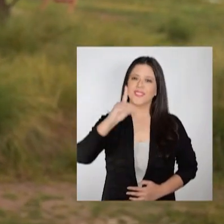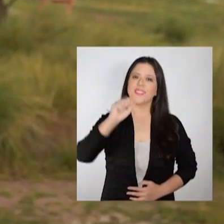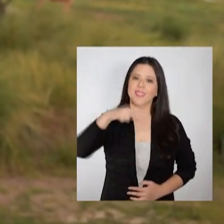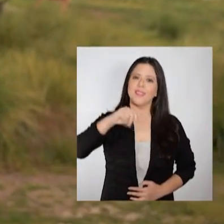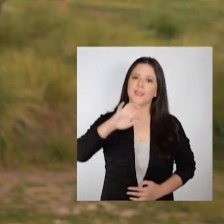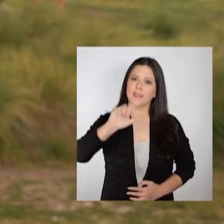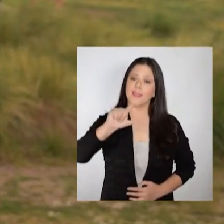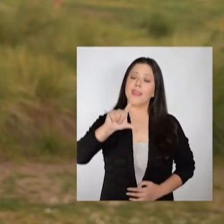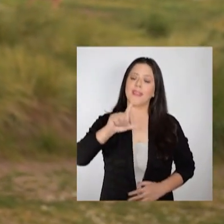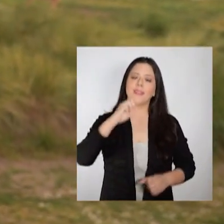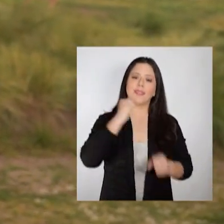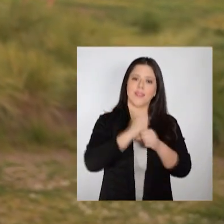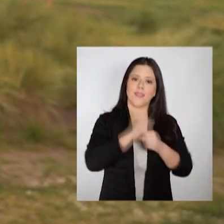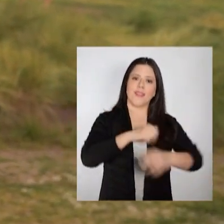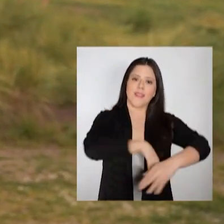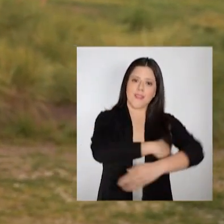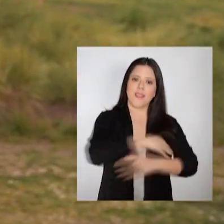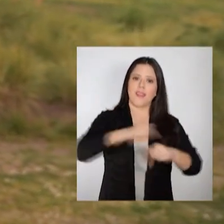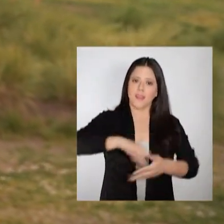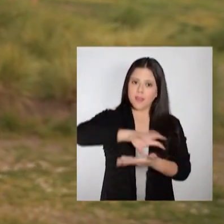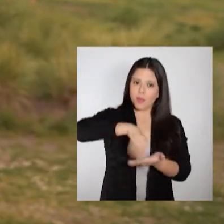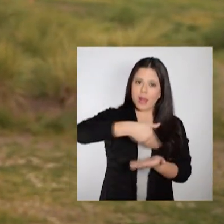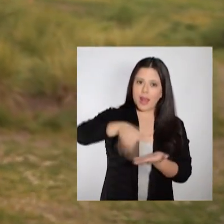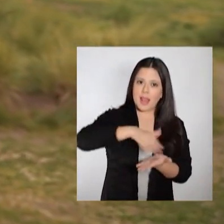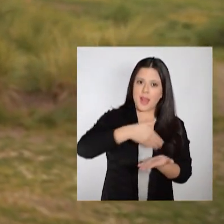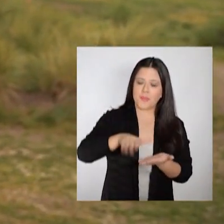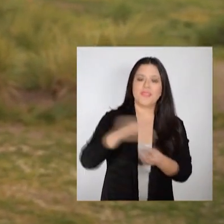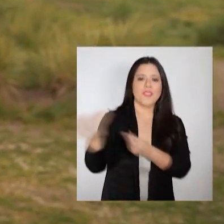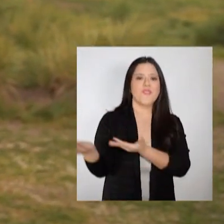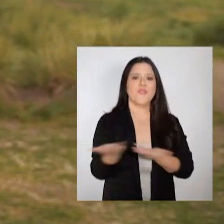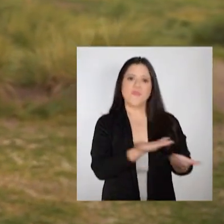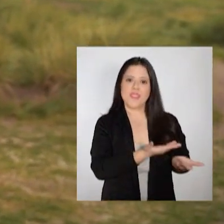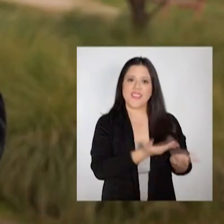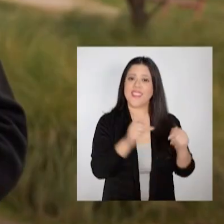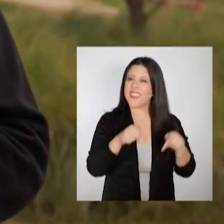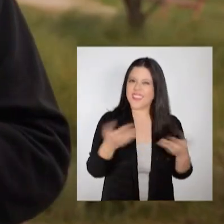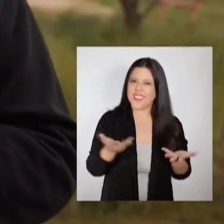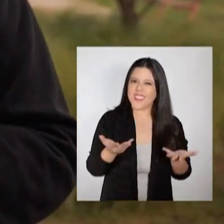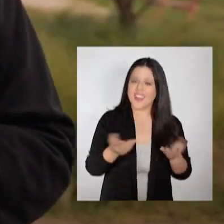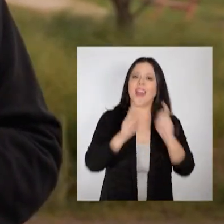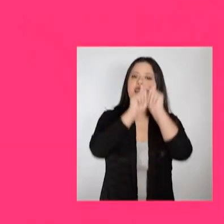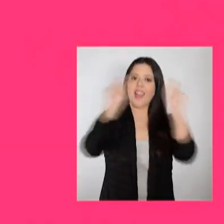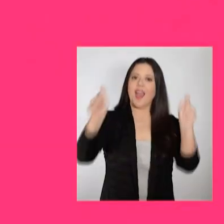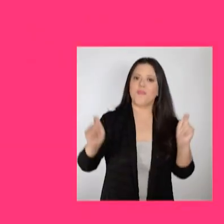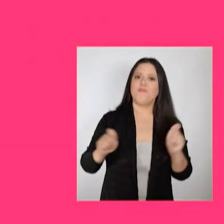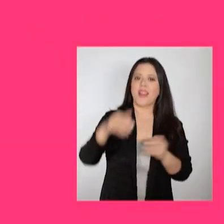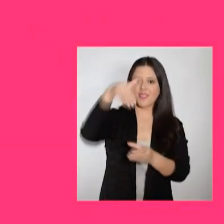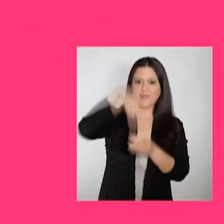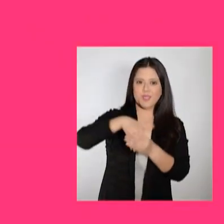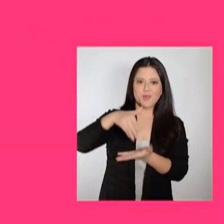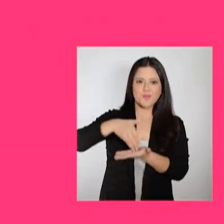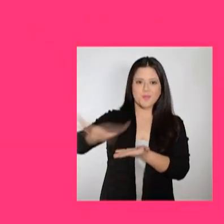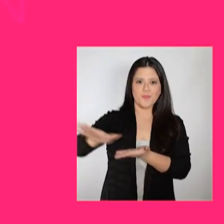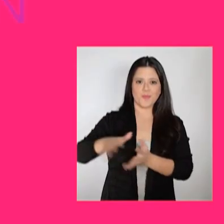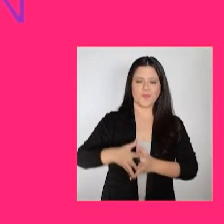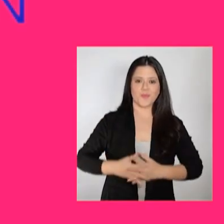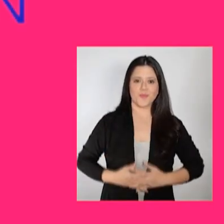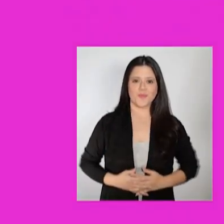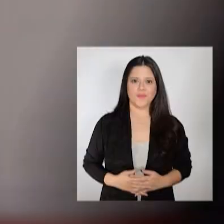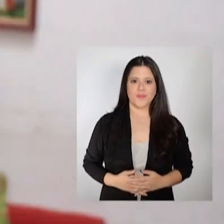Hola, soy Daniel, trabajador social, y desde Pablo Roca, en La Pintana, te doy la bienvenida a la Franja del Rechazo.